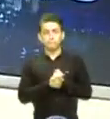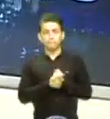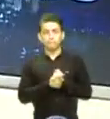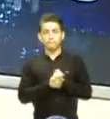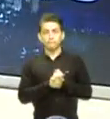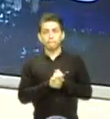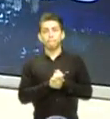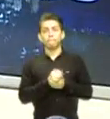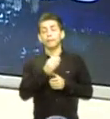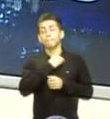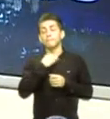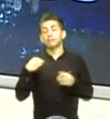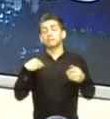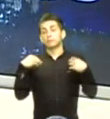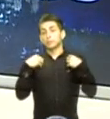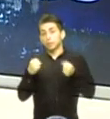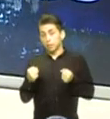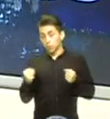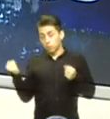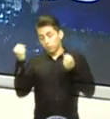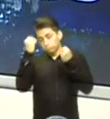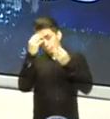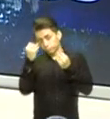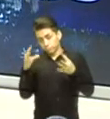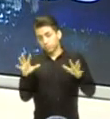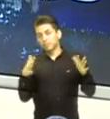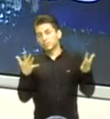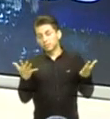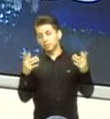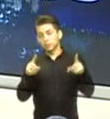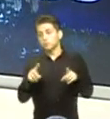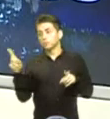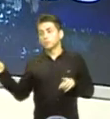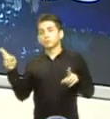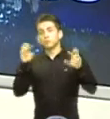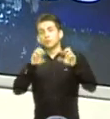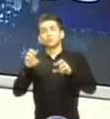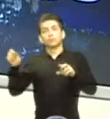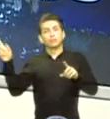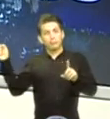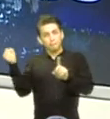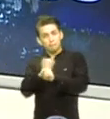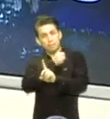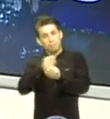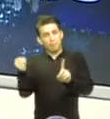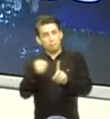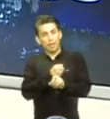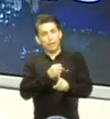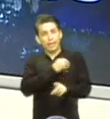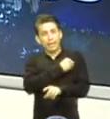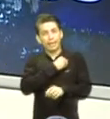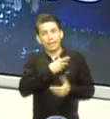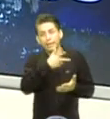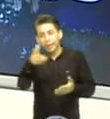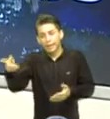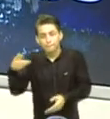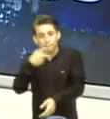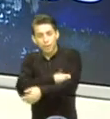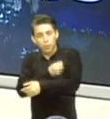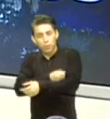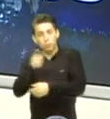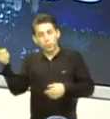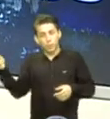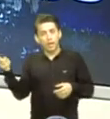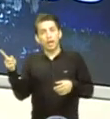El Ministerio de Salud Pública informó del estado de salud de los vacunadores agredidos en Fray Bartolomé de las Casas Alta Verapaz y también de la